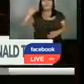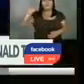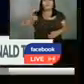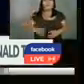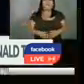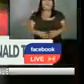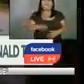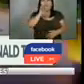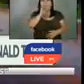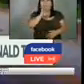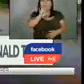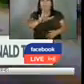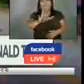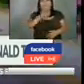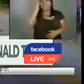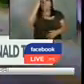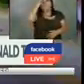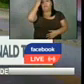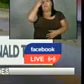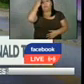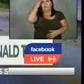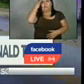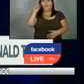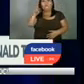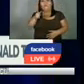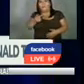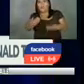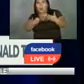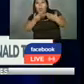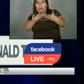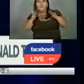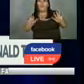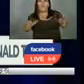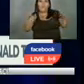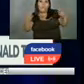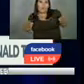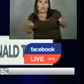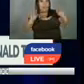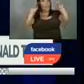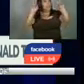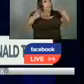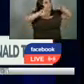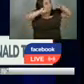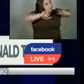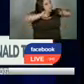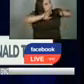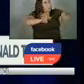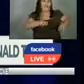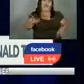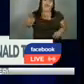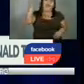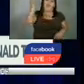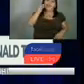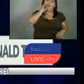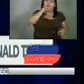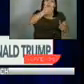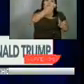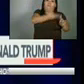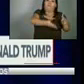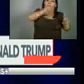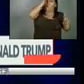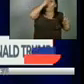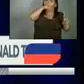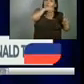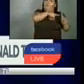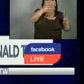De acuerdo a fuentes citadas por ABC News, la operación es parte de la investigación sobre las acusaciones que señalan a Trump como